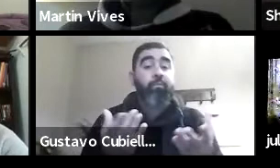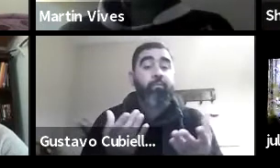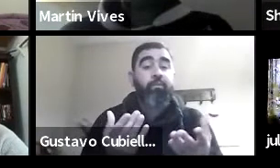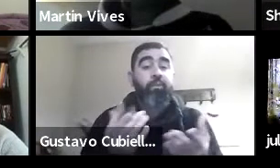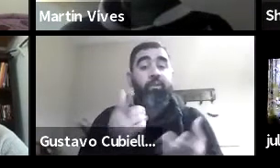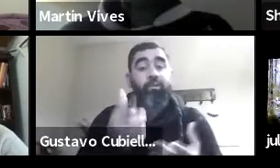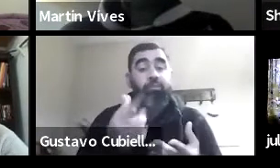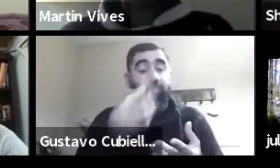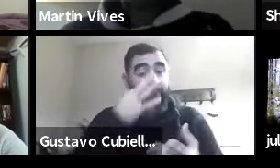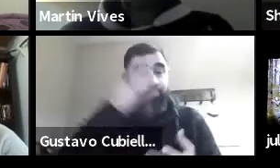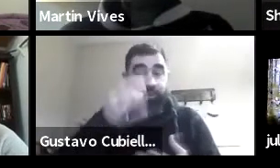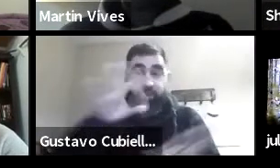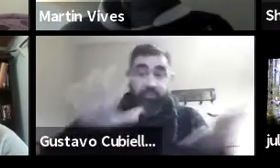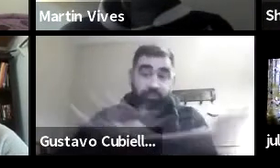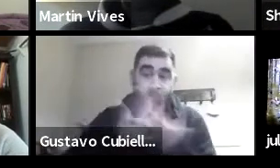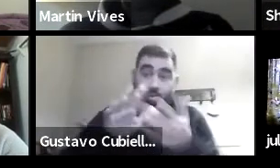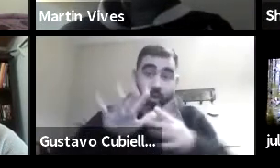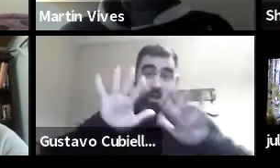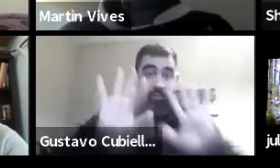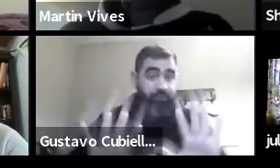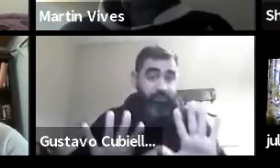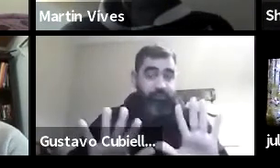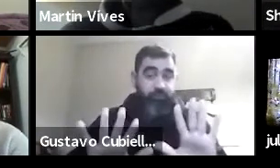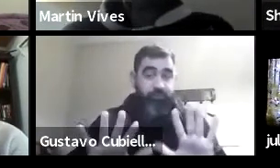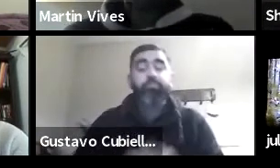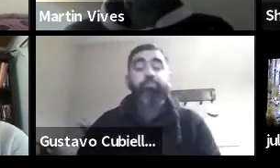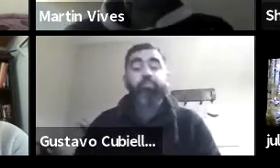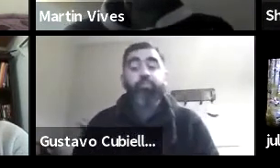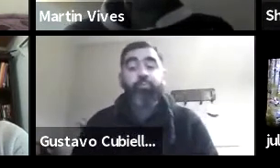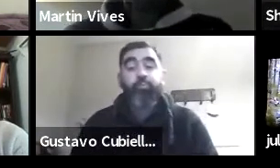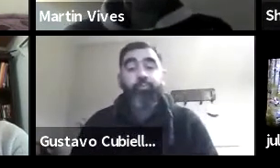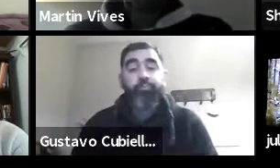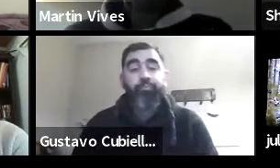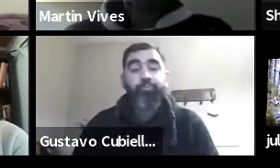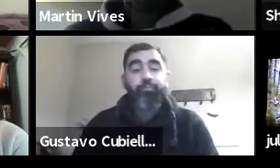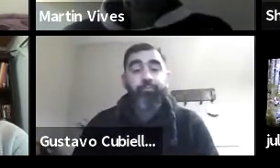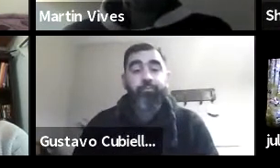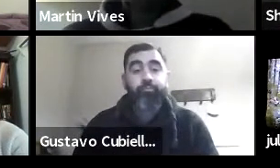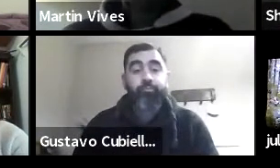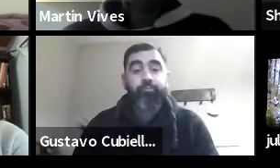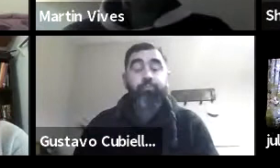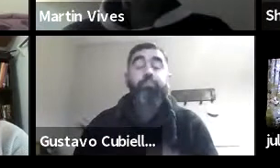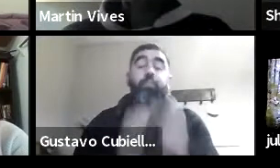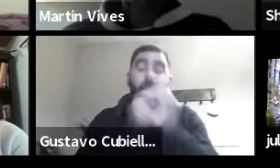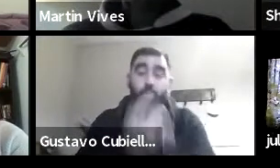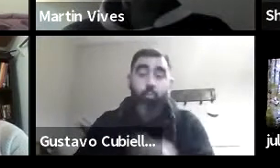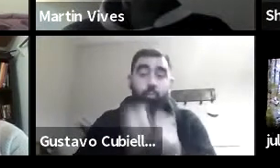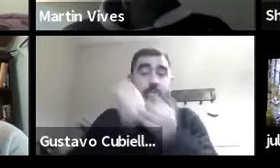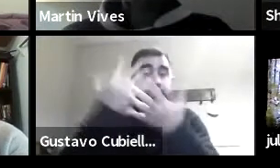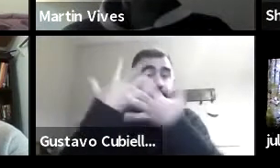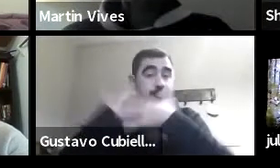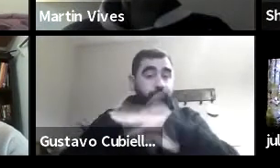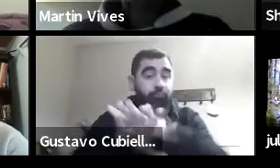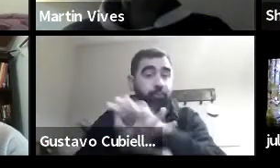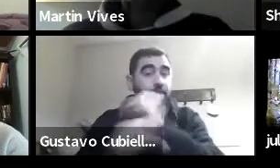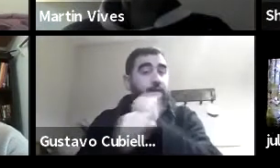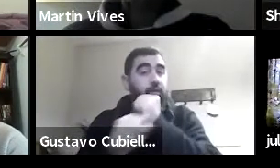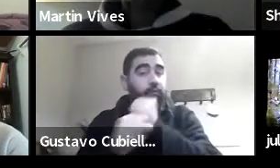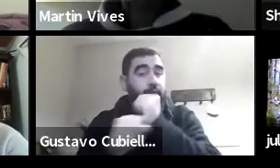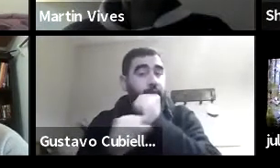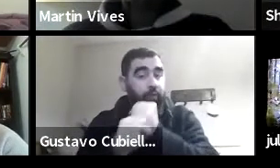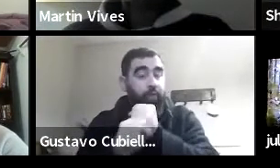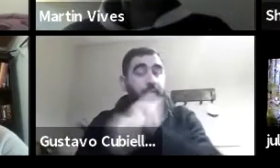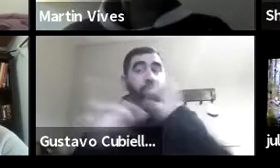lo que realmente sucede, ¿tá? Y no se trata de estigmatizar. Posibilidad de inserción laboral, posibilidad de